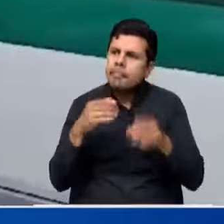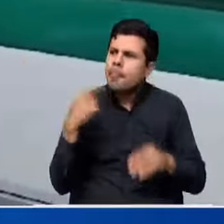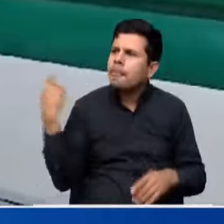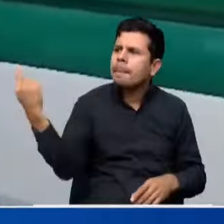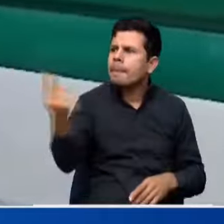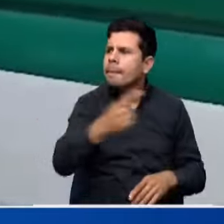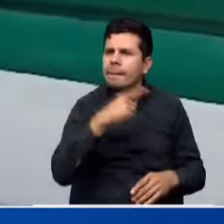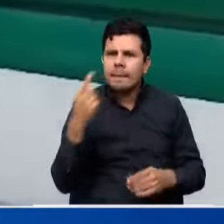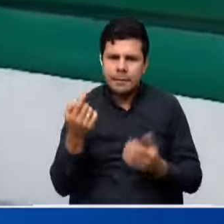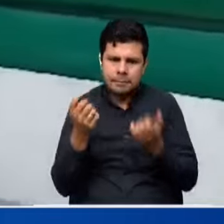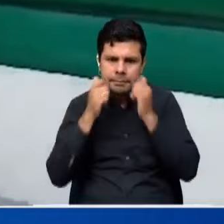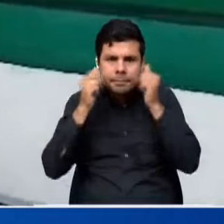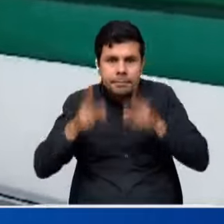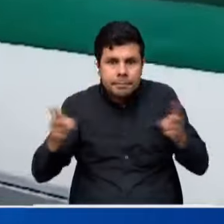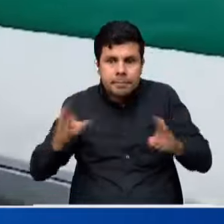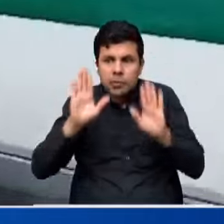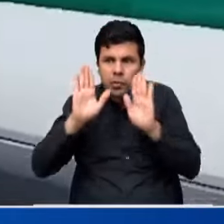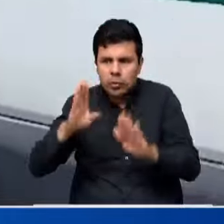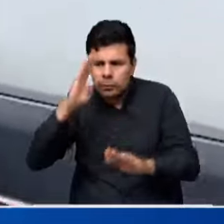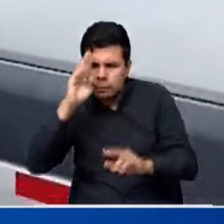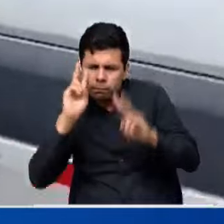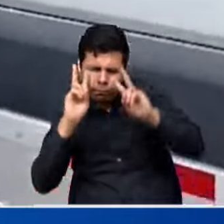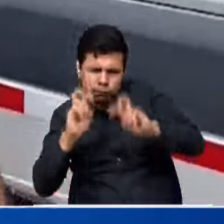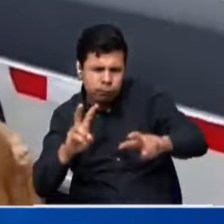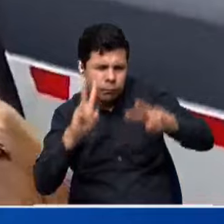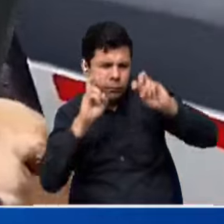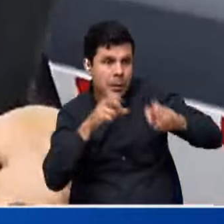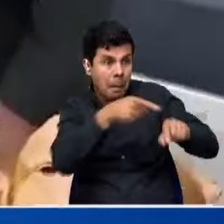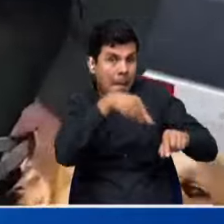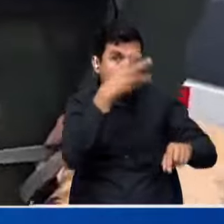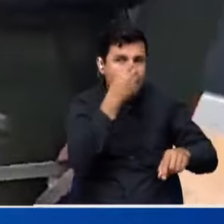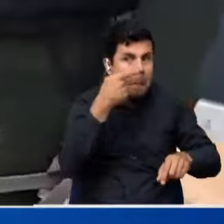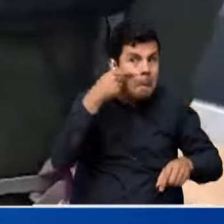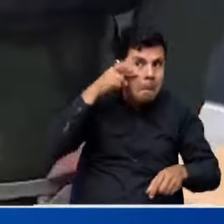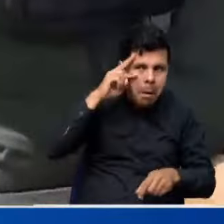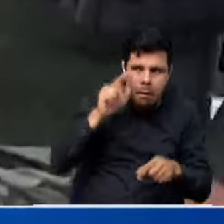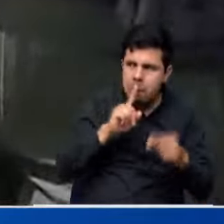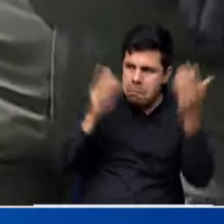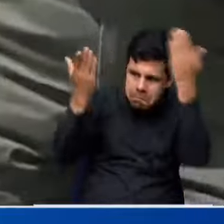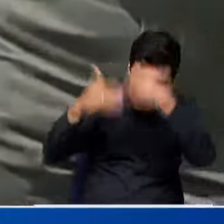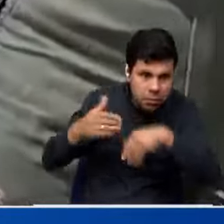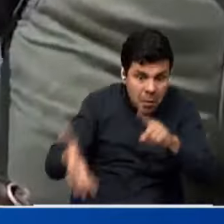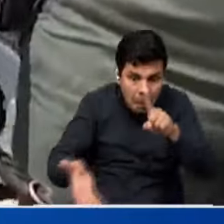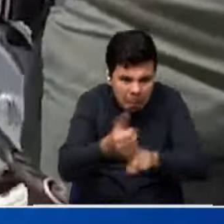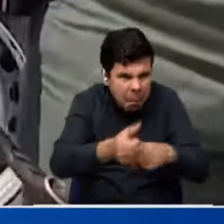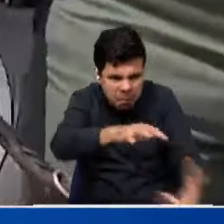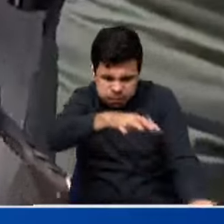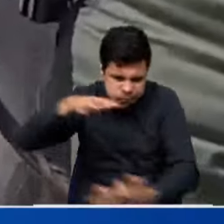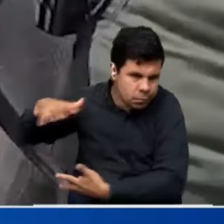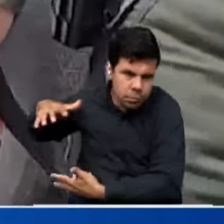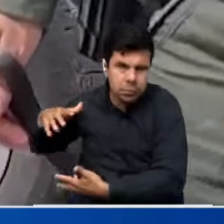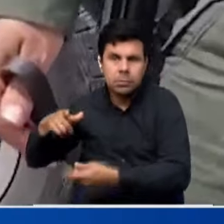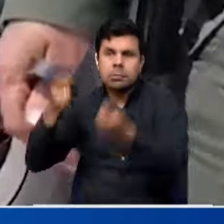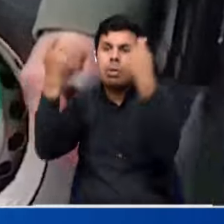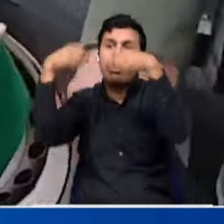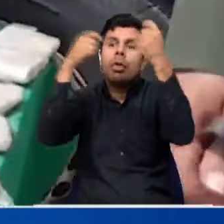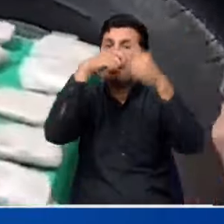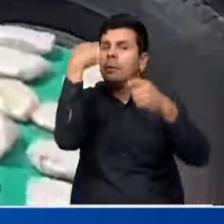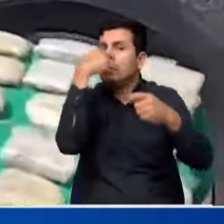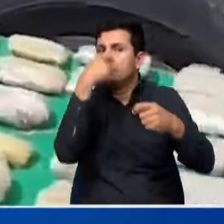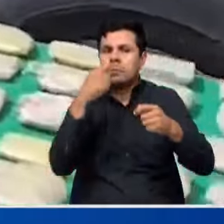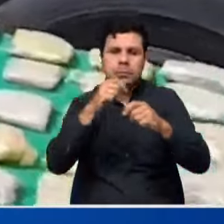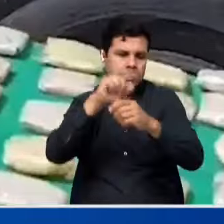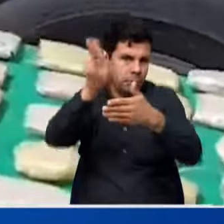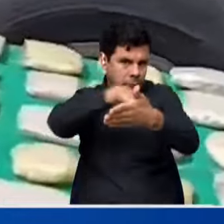detención utilizados por las autoridades. La incautación de esta droga evita que caiga en manos de menores y ayuda a combatir el tráfico de